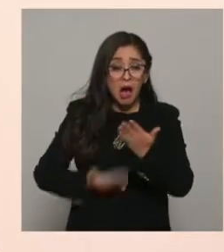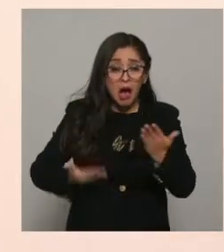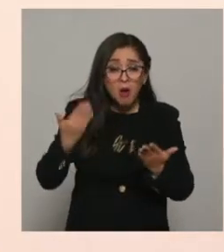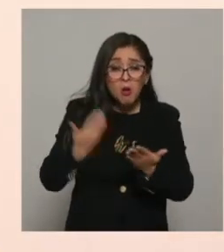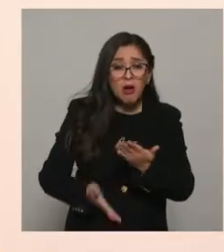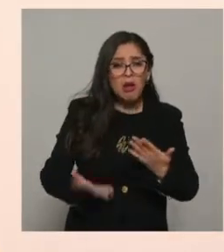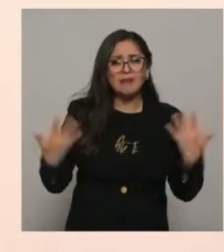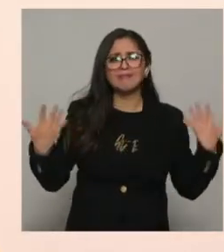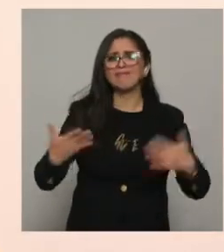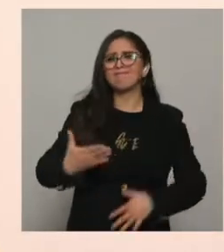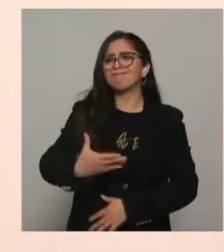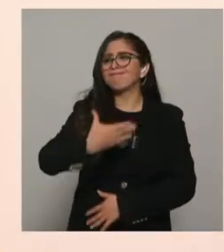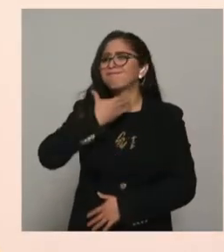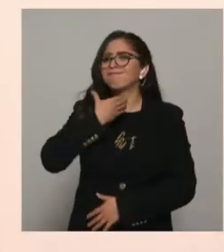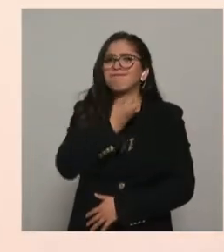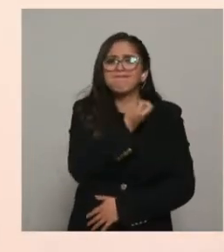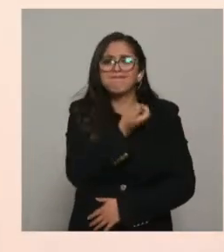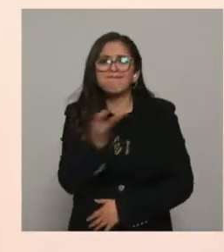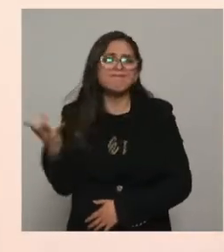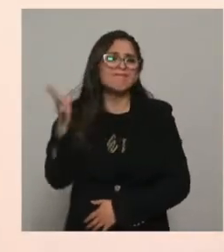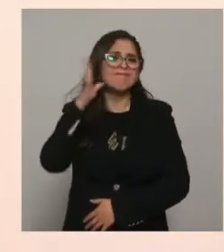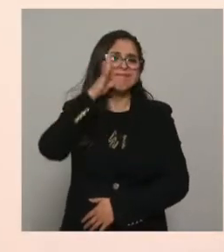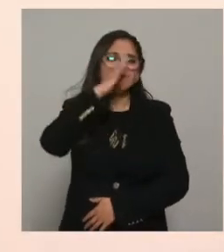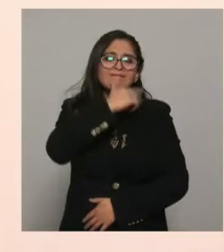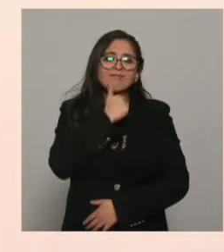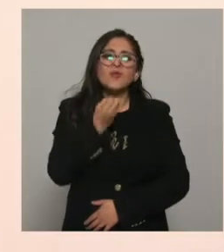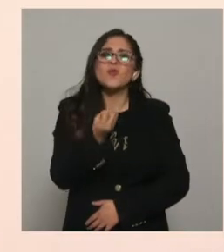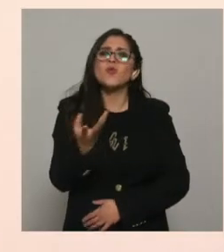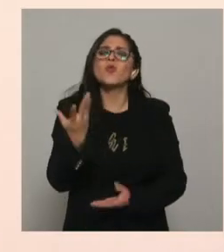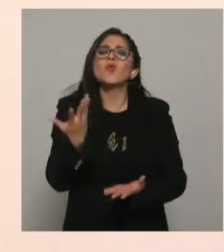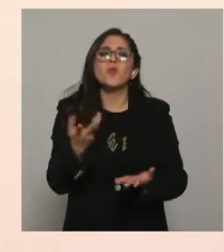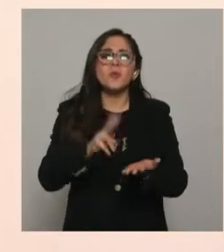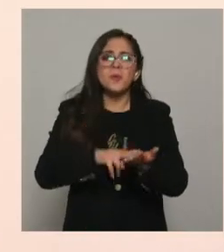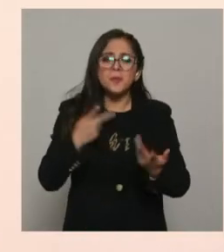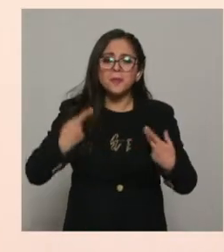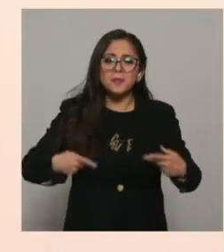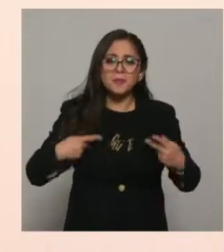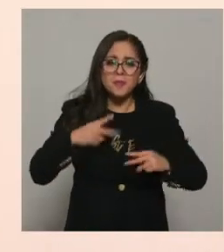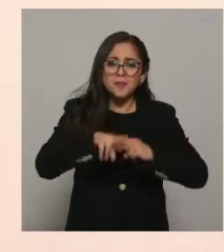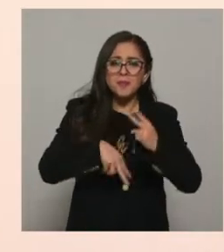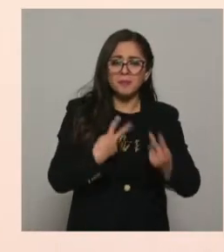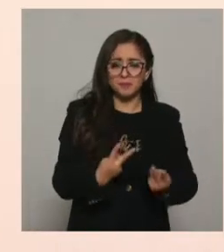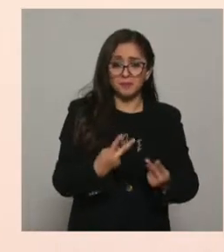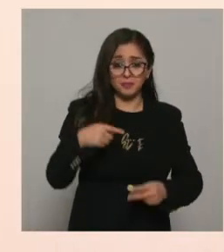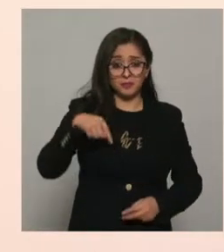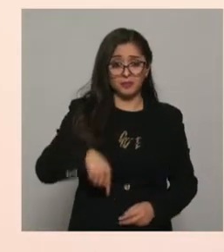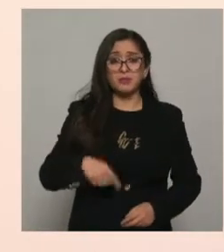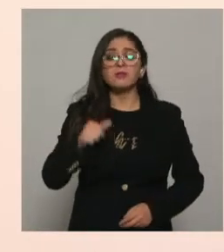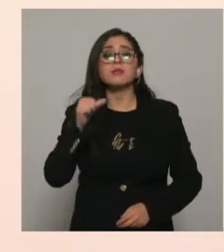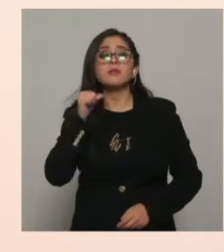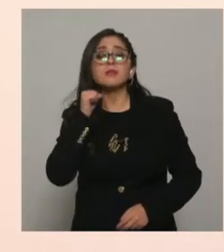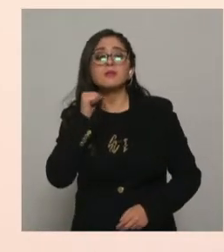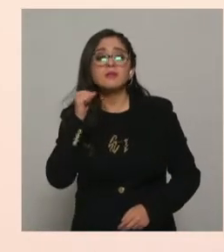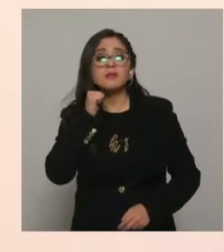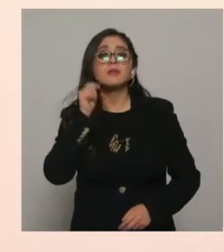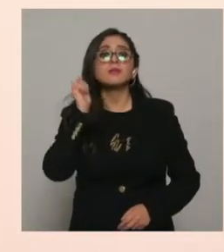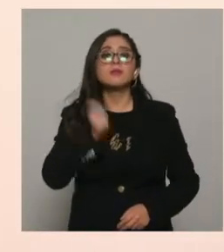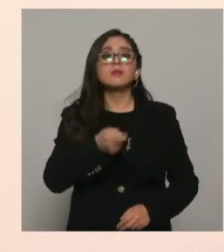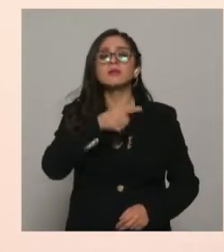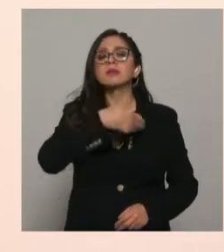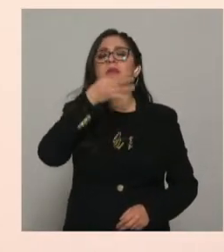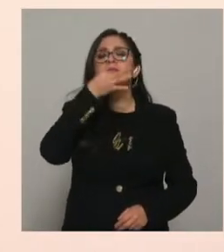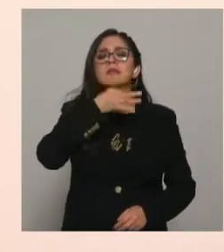contar. De esta manera vivimos, Azcapotzalco vive esa fiesta